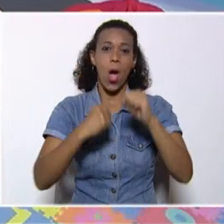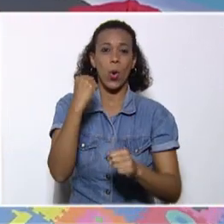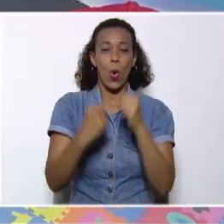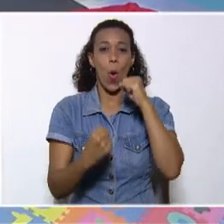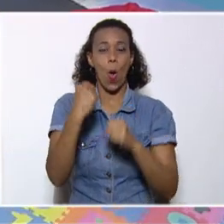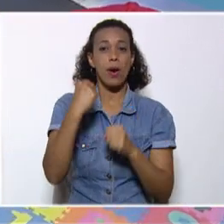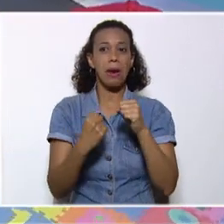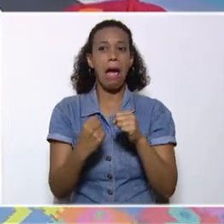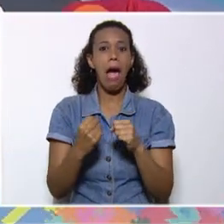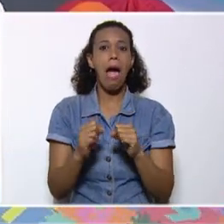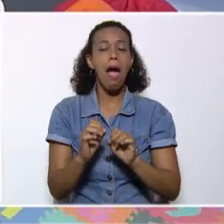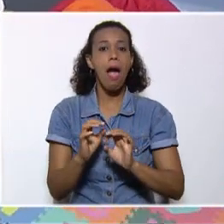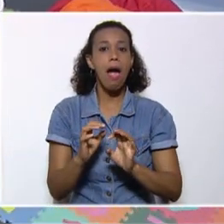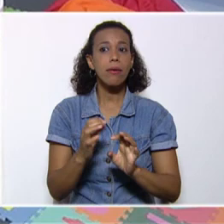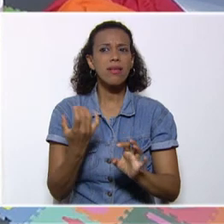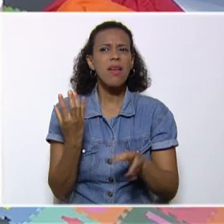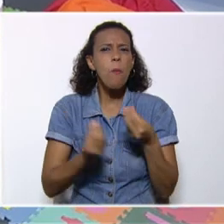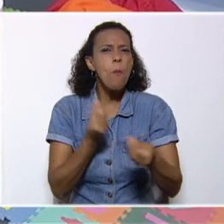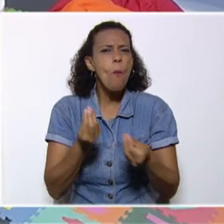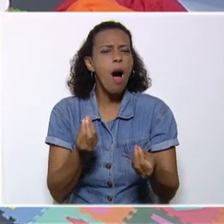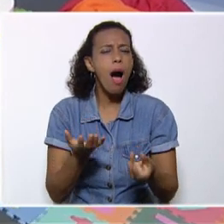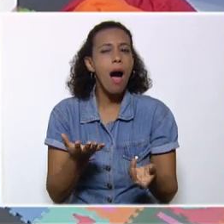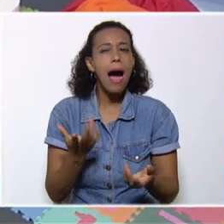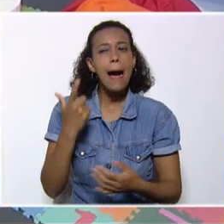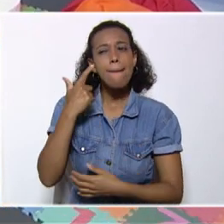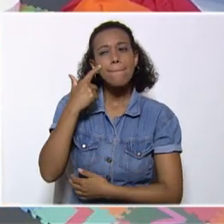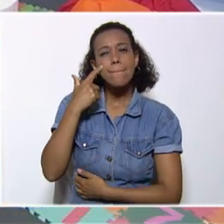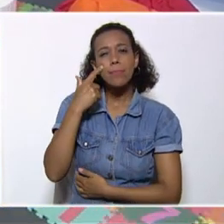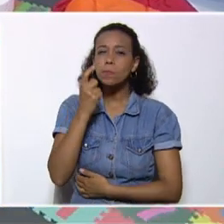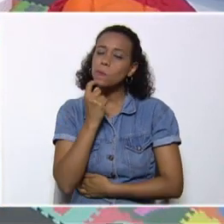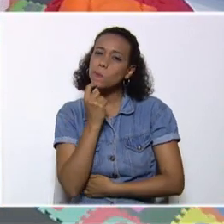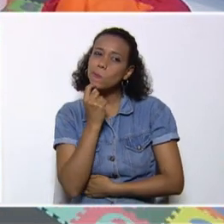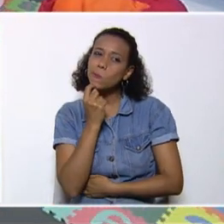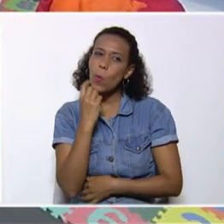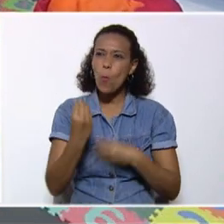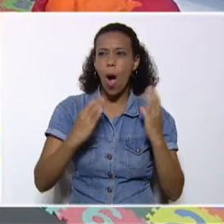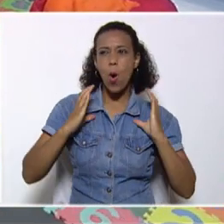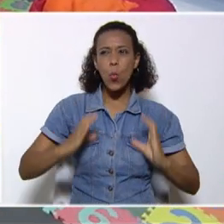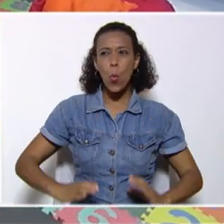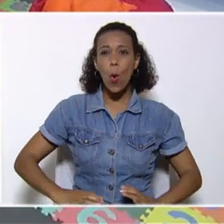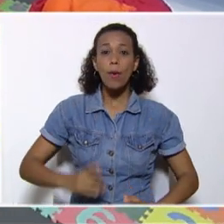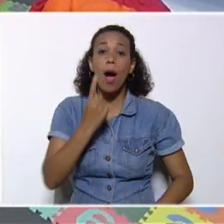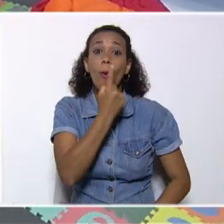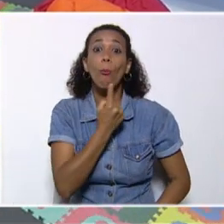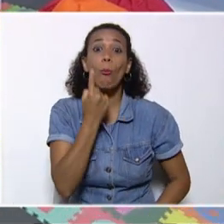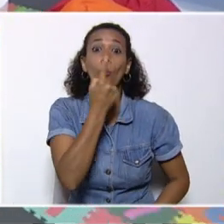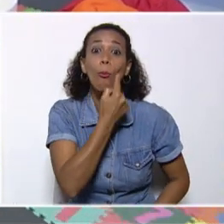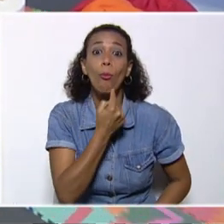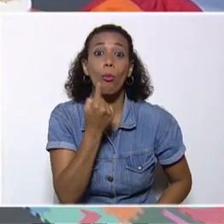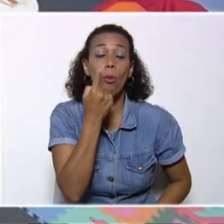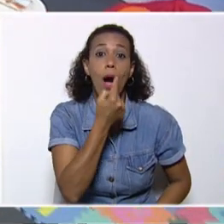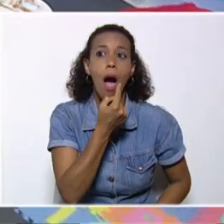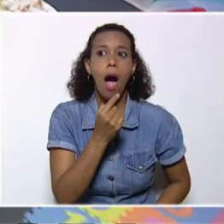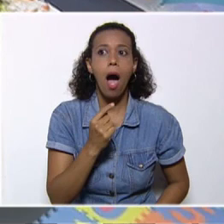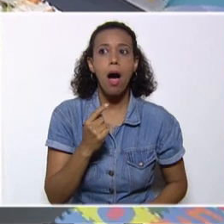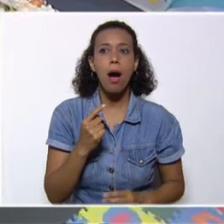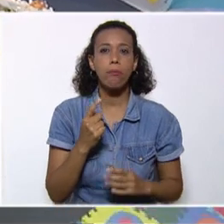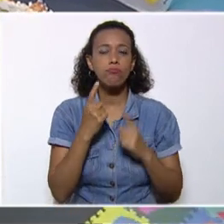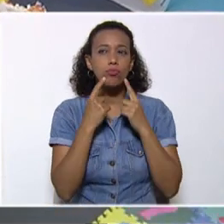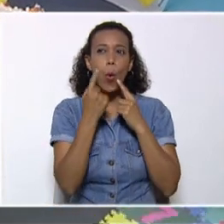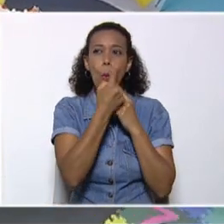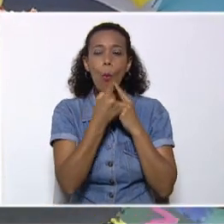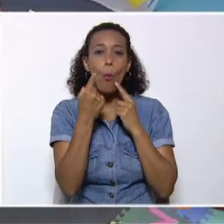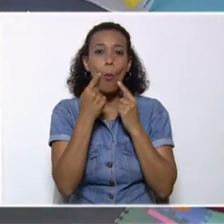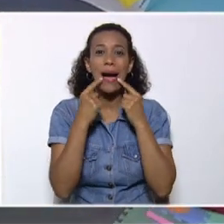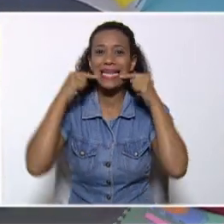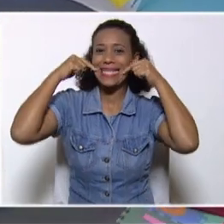trotar. También, ¿qué podemos hacer con la boca? Con la boca yo